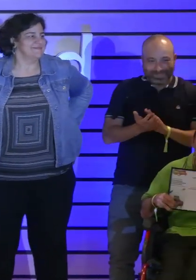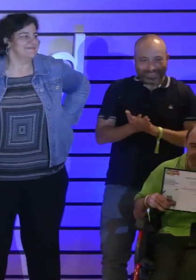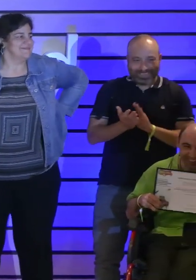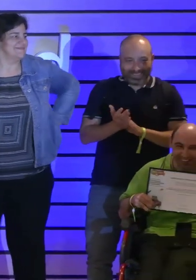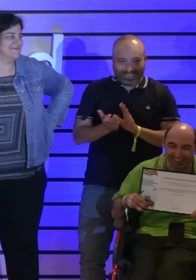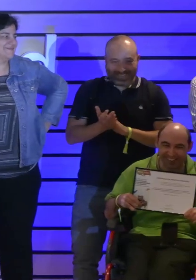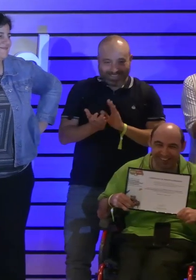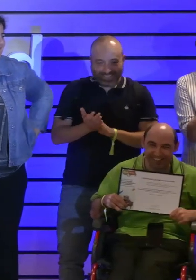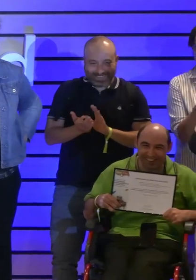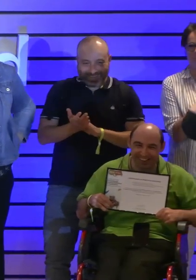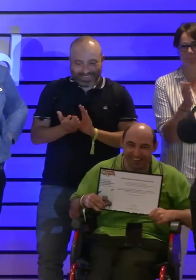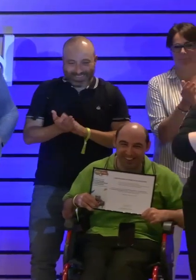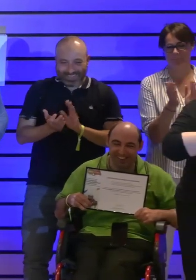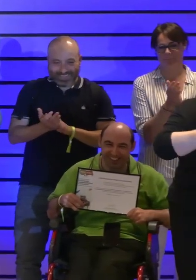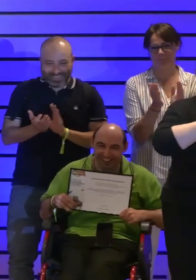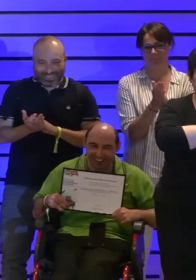Fundación Gil Gallarre.